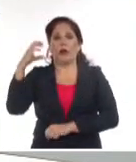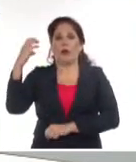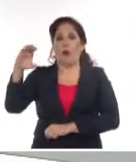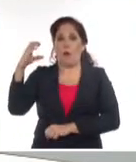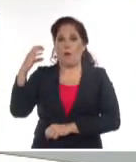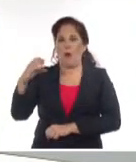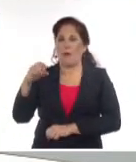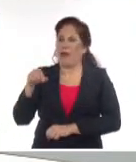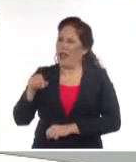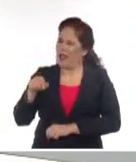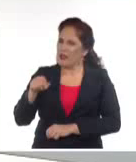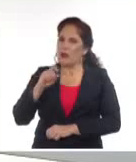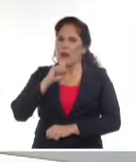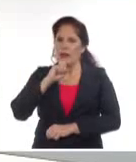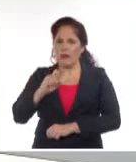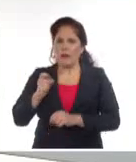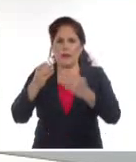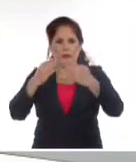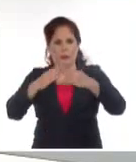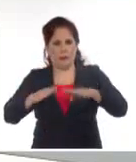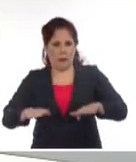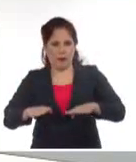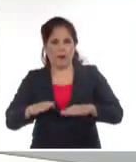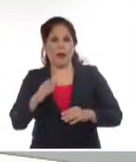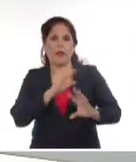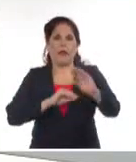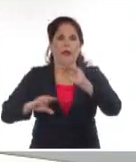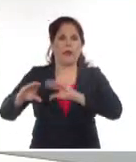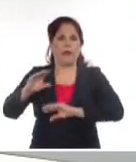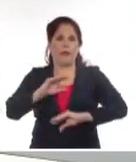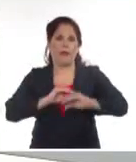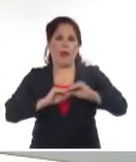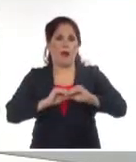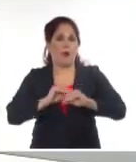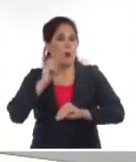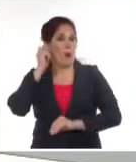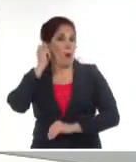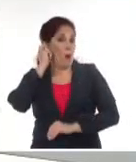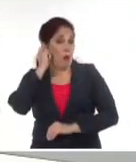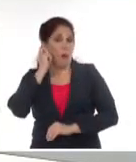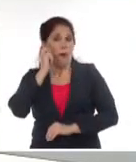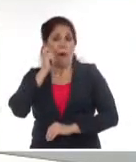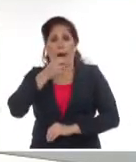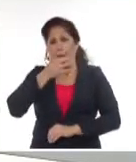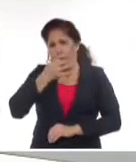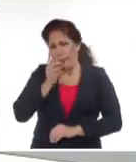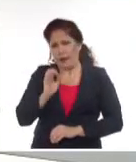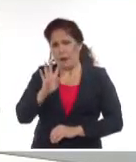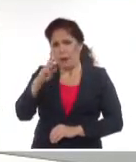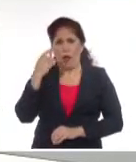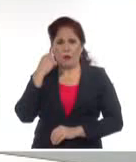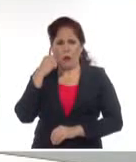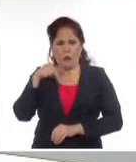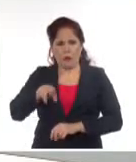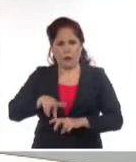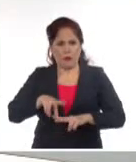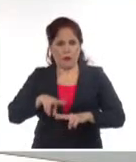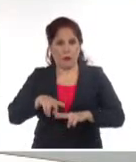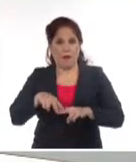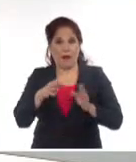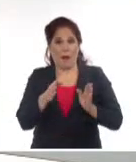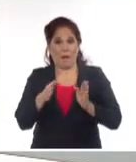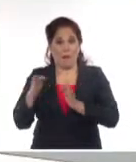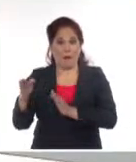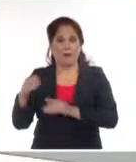plagada de esfuerzos pacificadores fallidos, el diálogo político con las FARC no hubiese tardado 4 años en La Habana, ni ahora se dieran